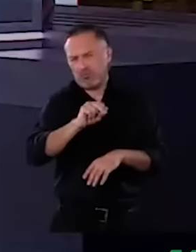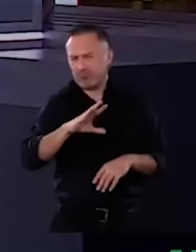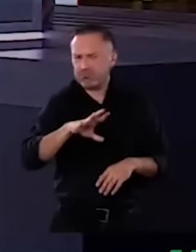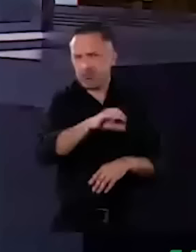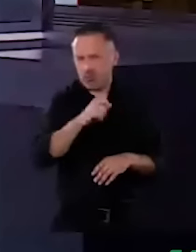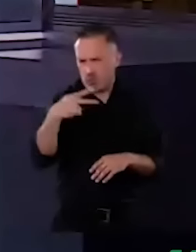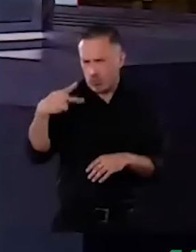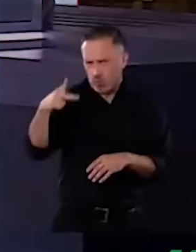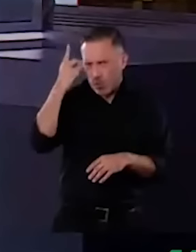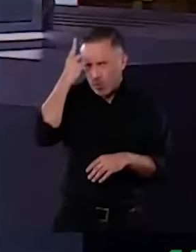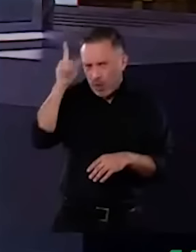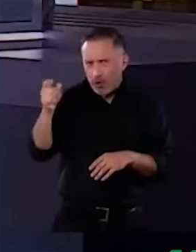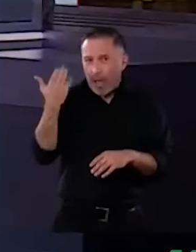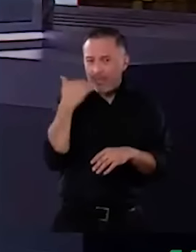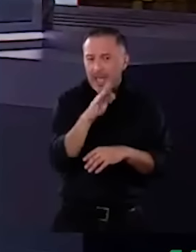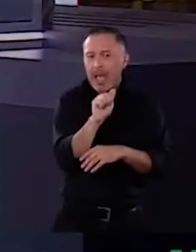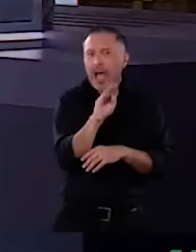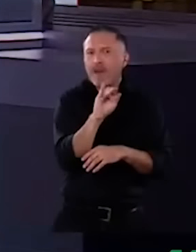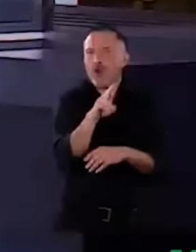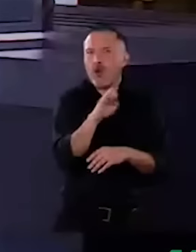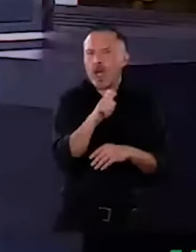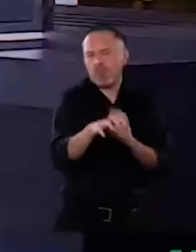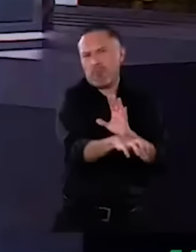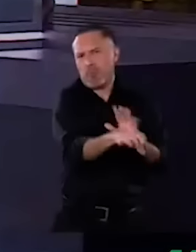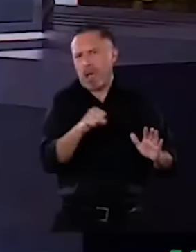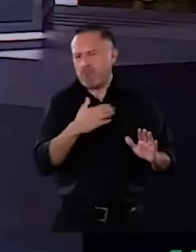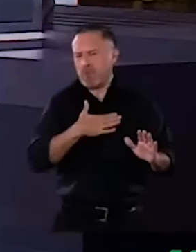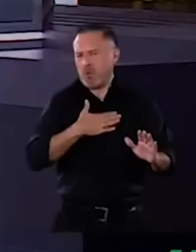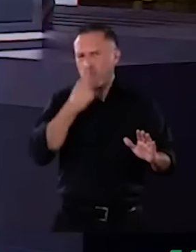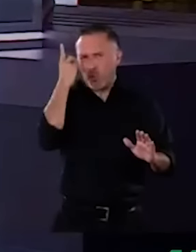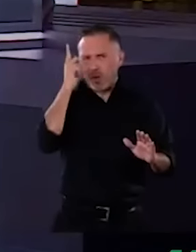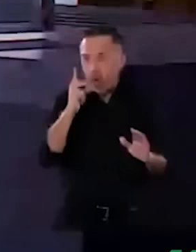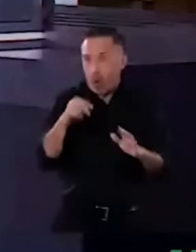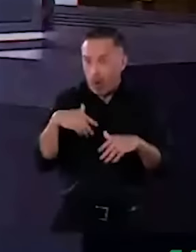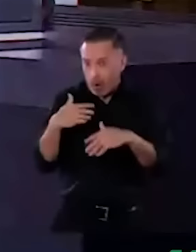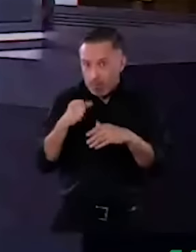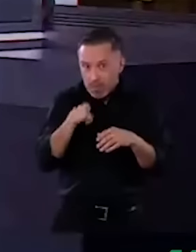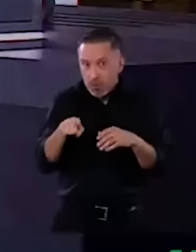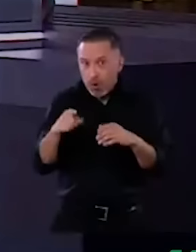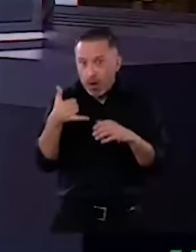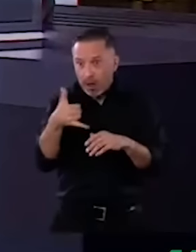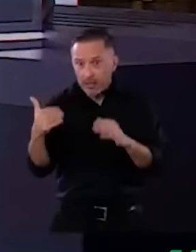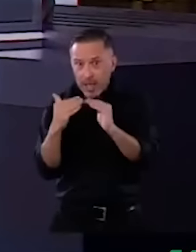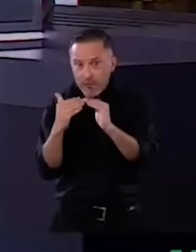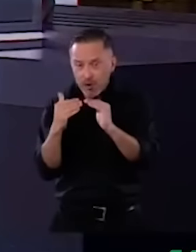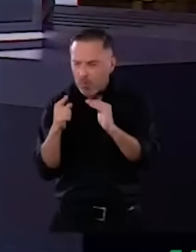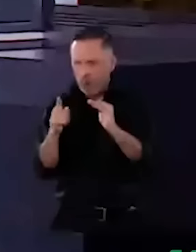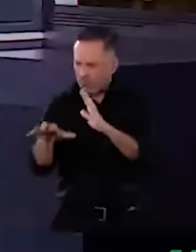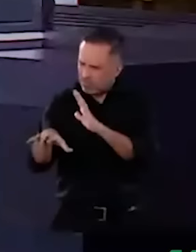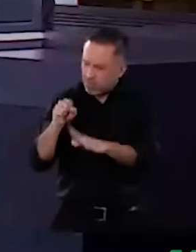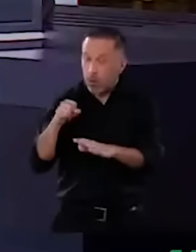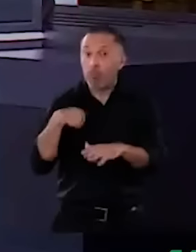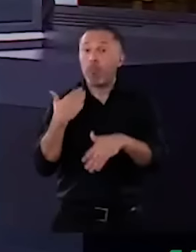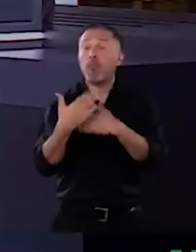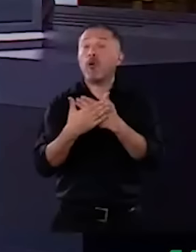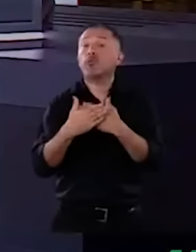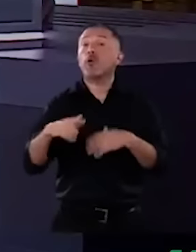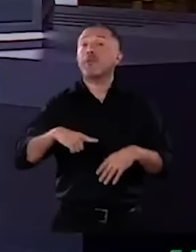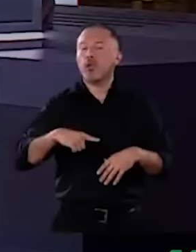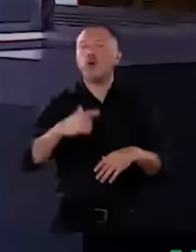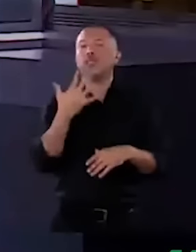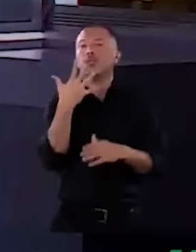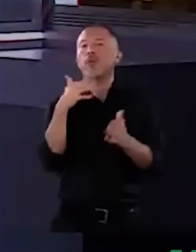ahora van por el dinero del Infonavit. Ese es un dinero de los trabajadores. En mi gobierno vamos a hacer 5 millones de vivienda. Le vamos a dar